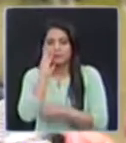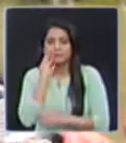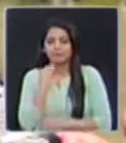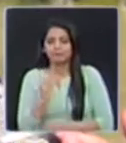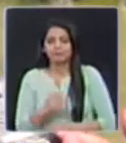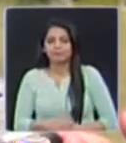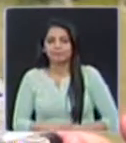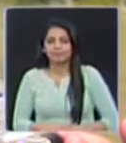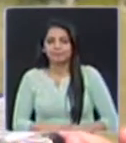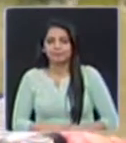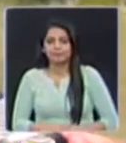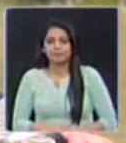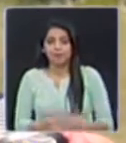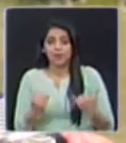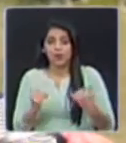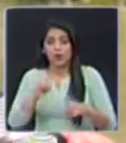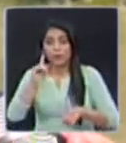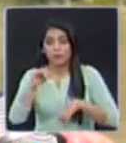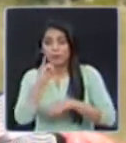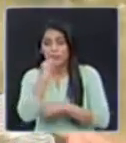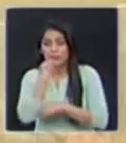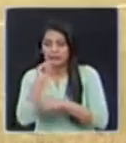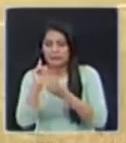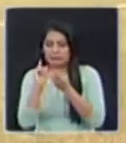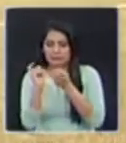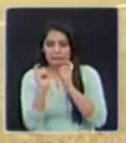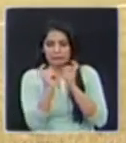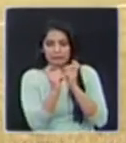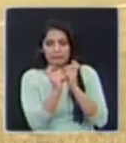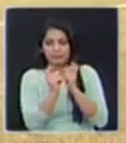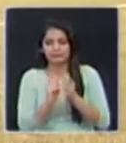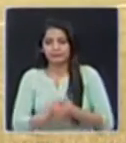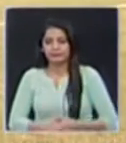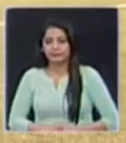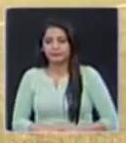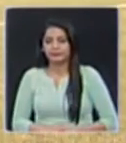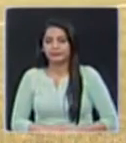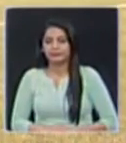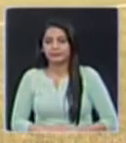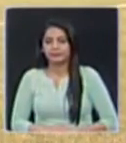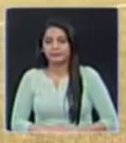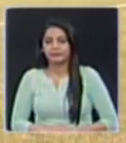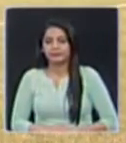Tenemos que mejorar en lo internacional muchísimo. Jorge Villasís, más deportes.